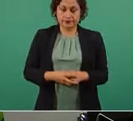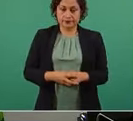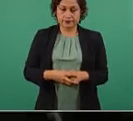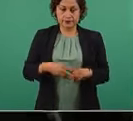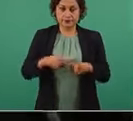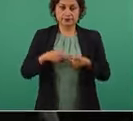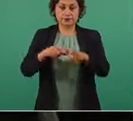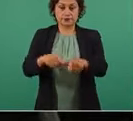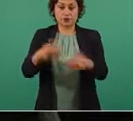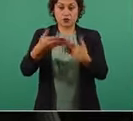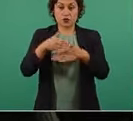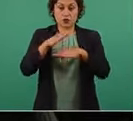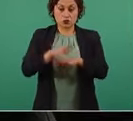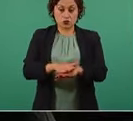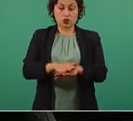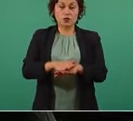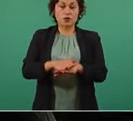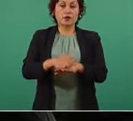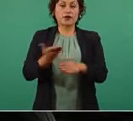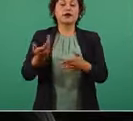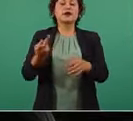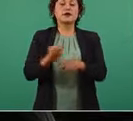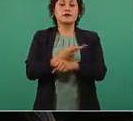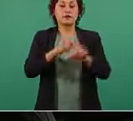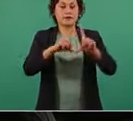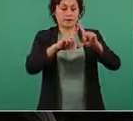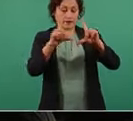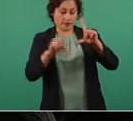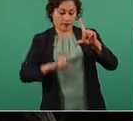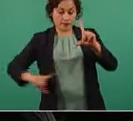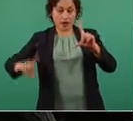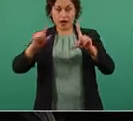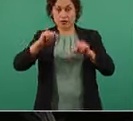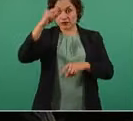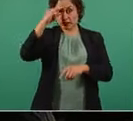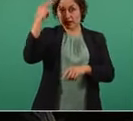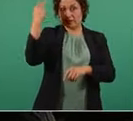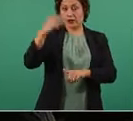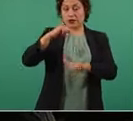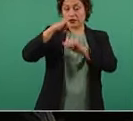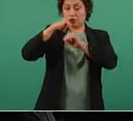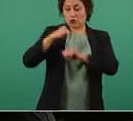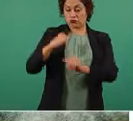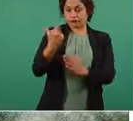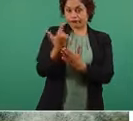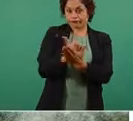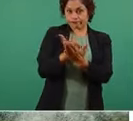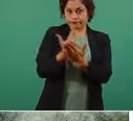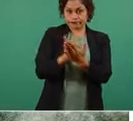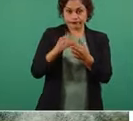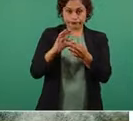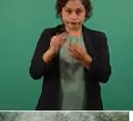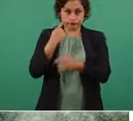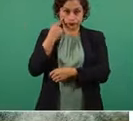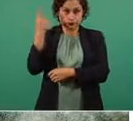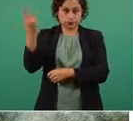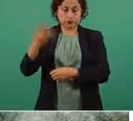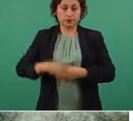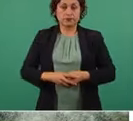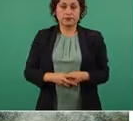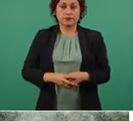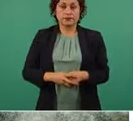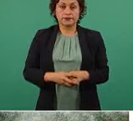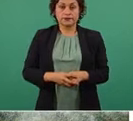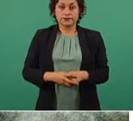En cuanto a los resultados por parte del Estado mexicano, con todo lo que se ha trabajado por todas las fuerzas, aquí tenemos